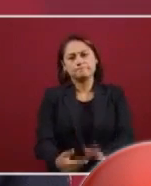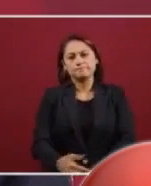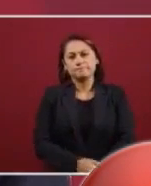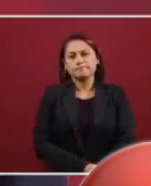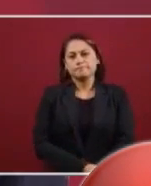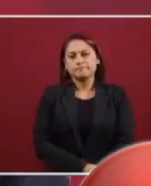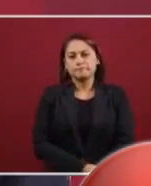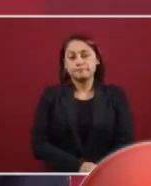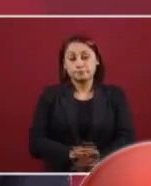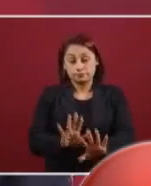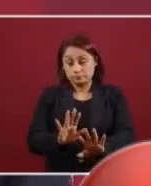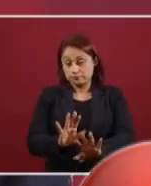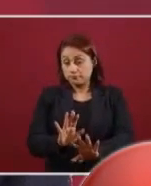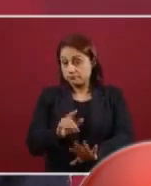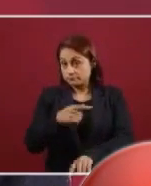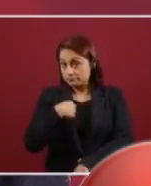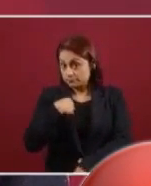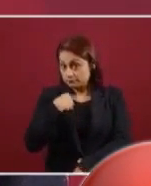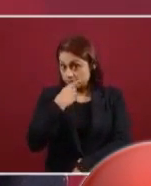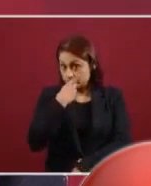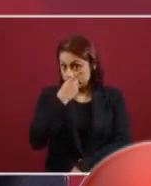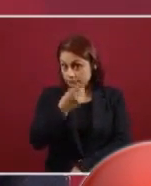que por cierto,